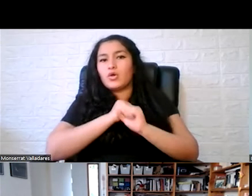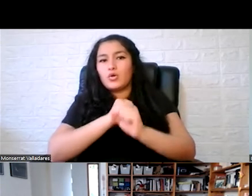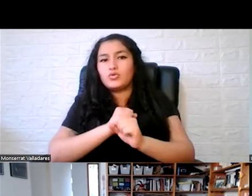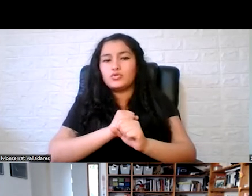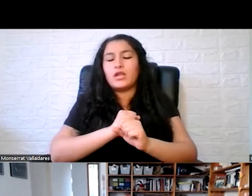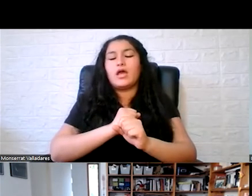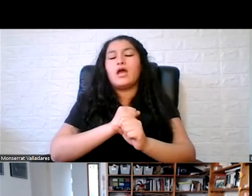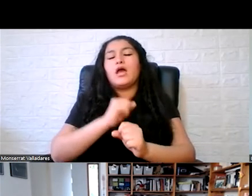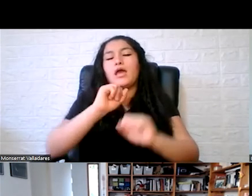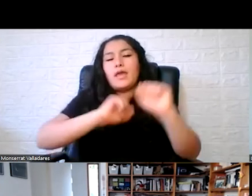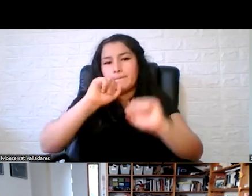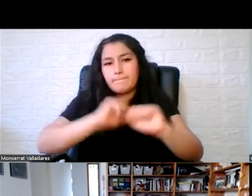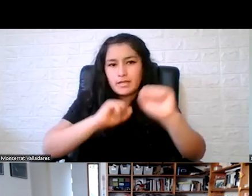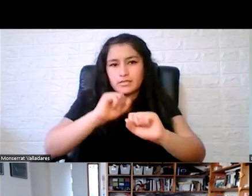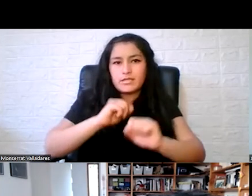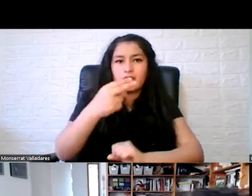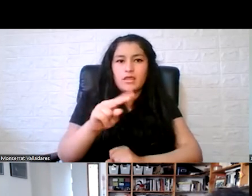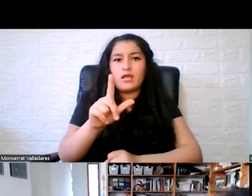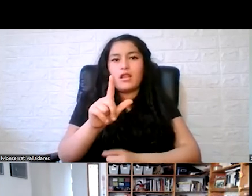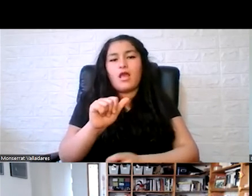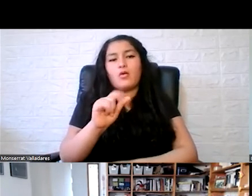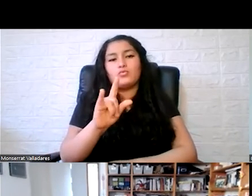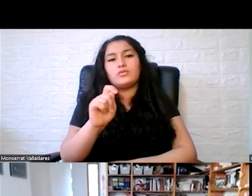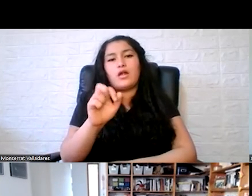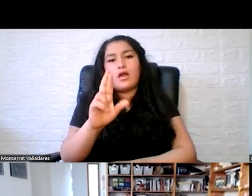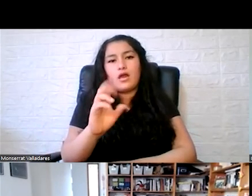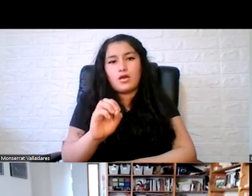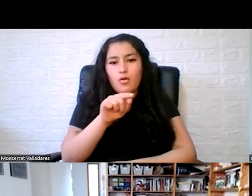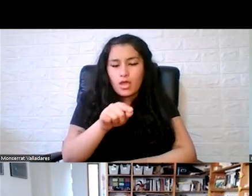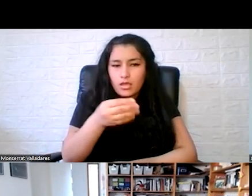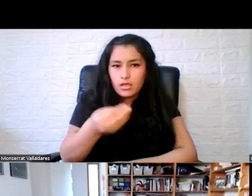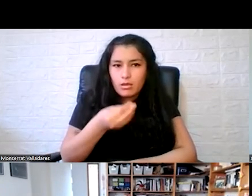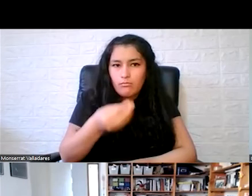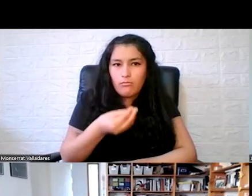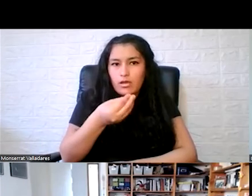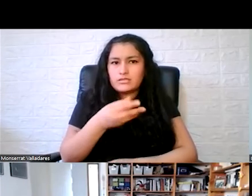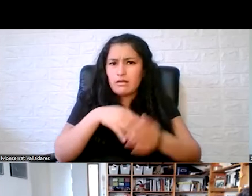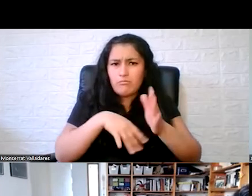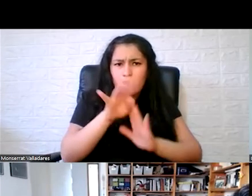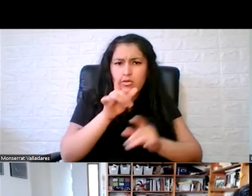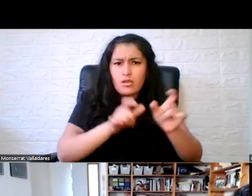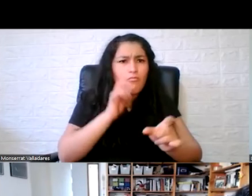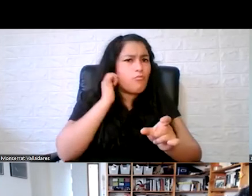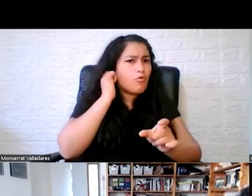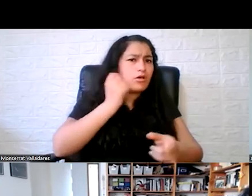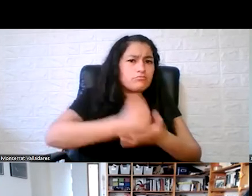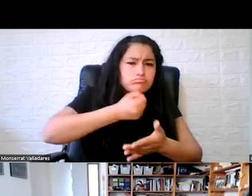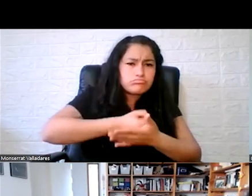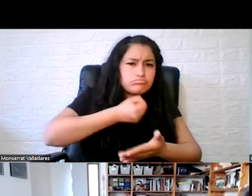Lautaro. Una serie de las dirigentes más potentes de la zona son mujeres, que son mujeres